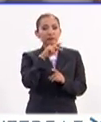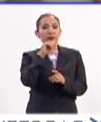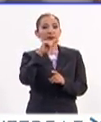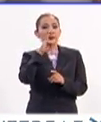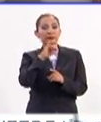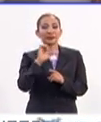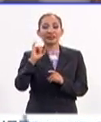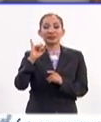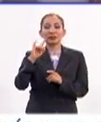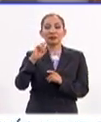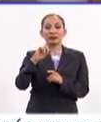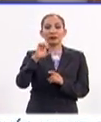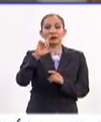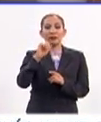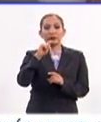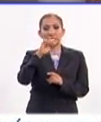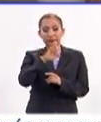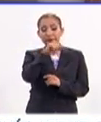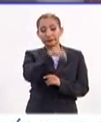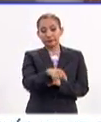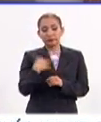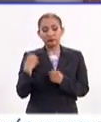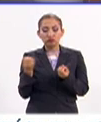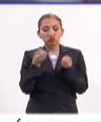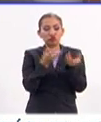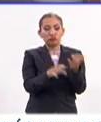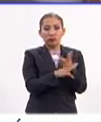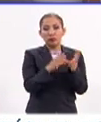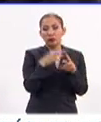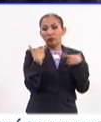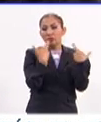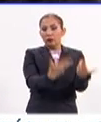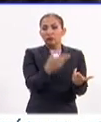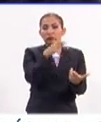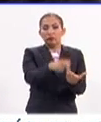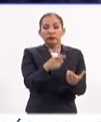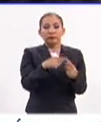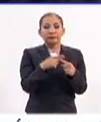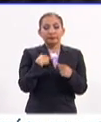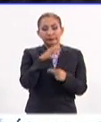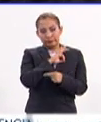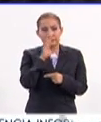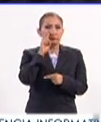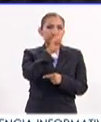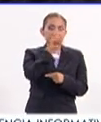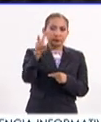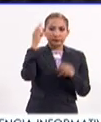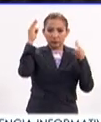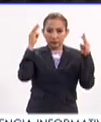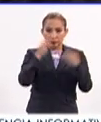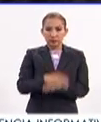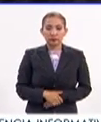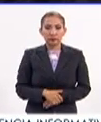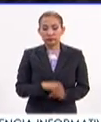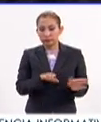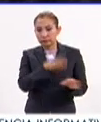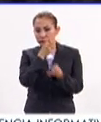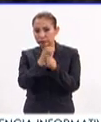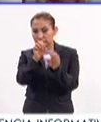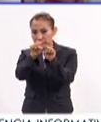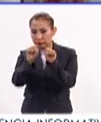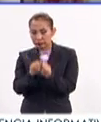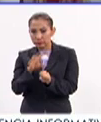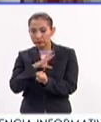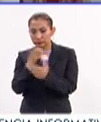Antonieta y don Isidro de la Fuente, quienes dejaron sus pertenencias al convento y las cuales se pueden apreciar en el museo. En la segunda sala